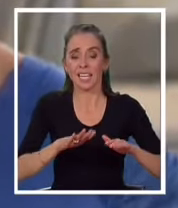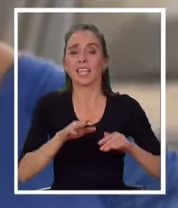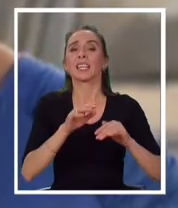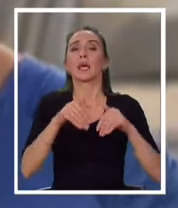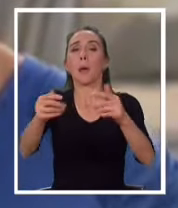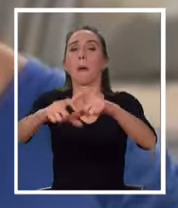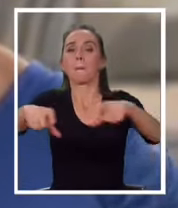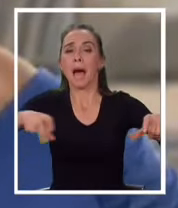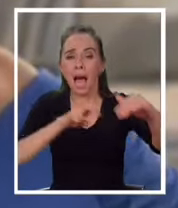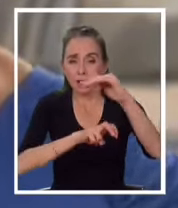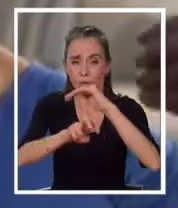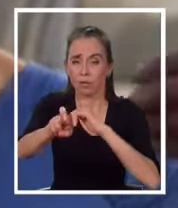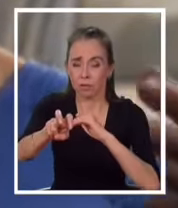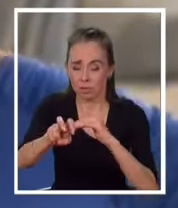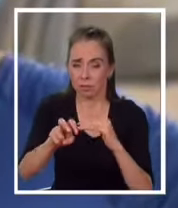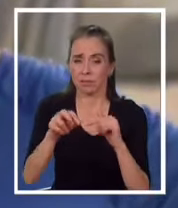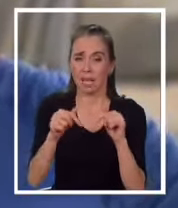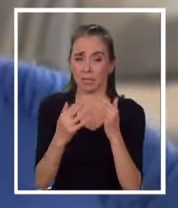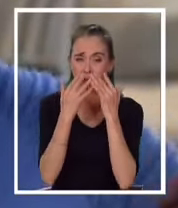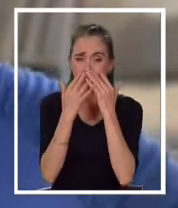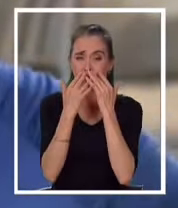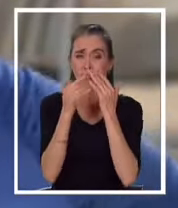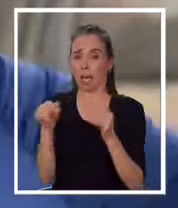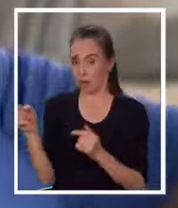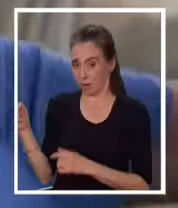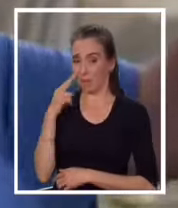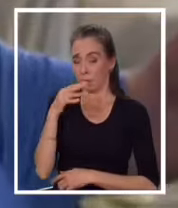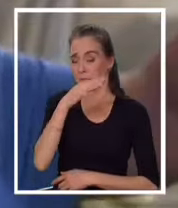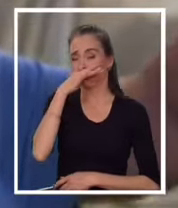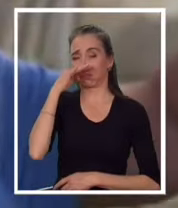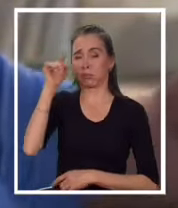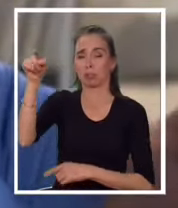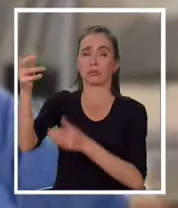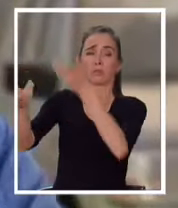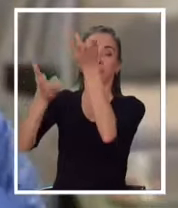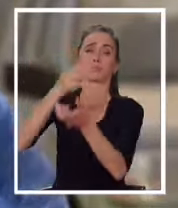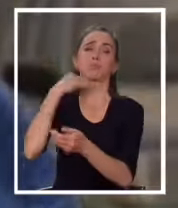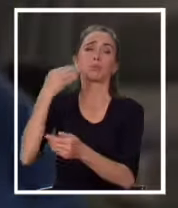al patio, mirar, y estamos respirando. Aquí mismo estamos ahora respirando el aire de esa cuesta.